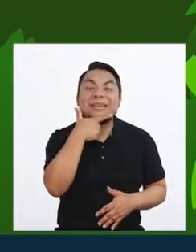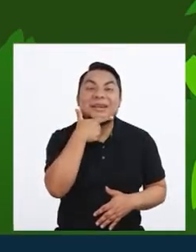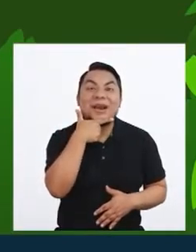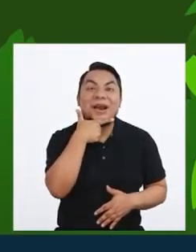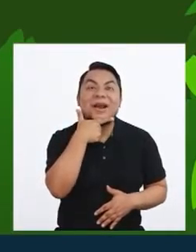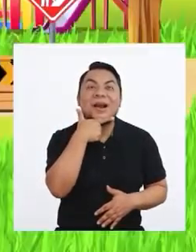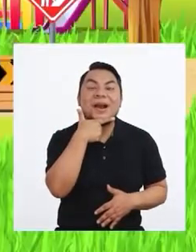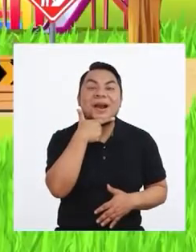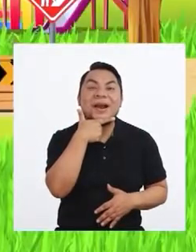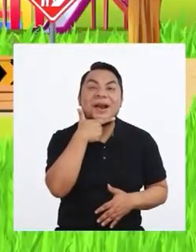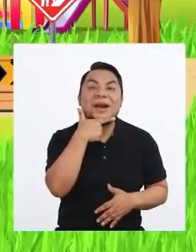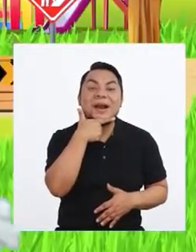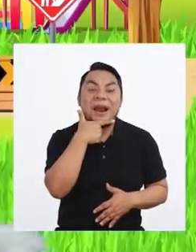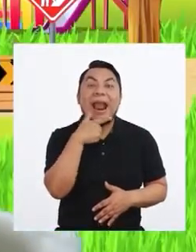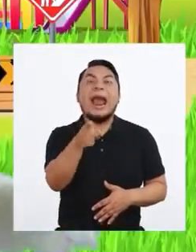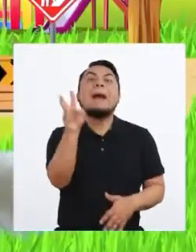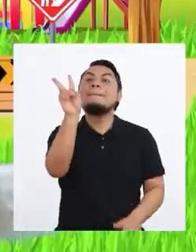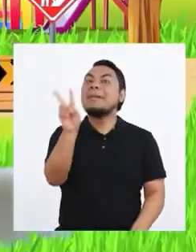¡Amarillo!